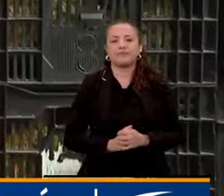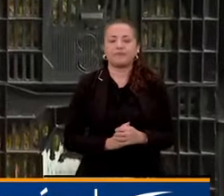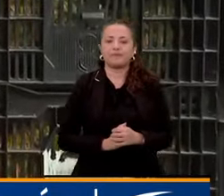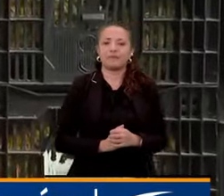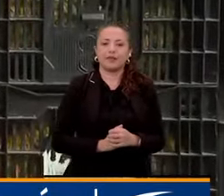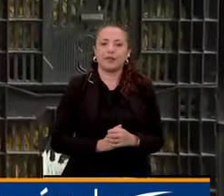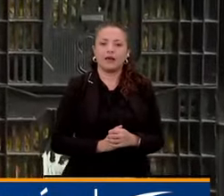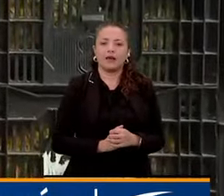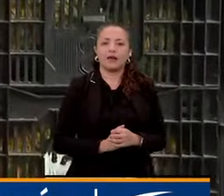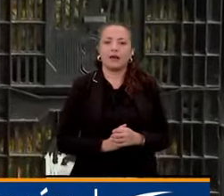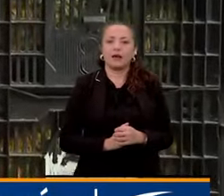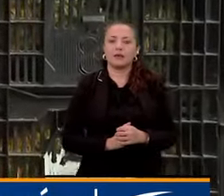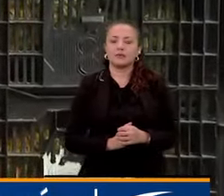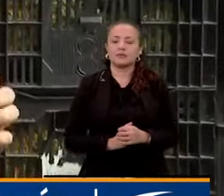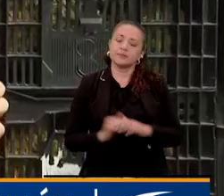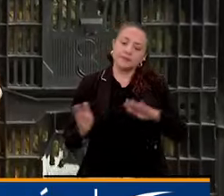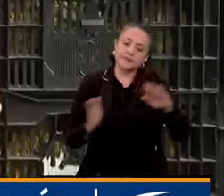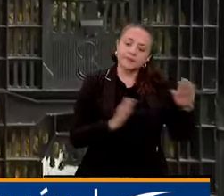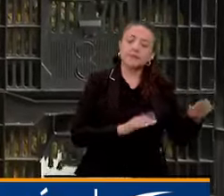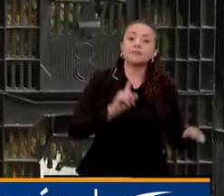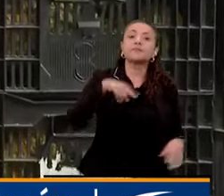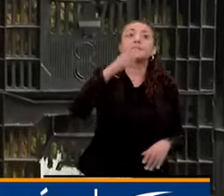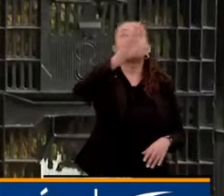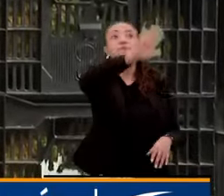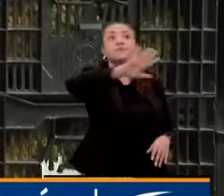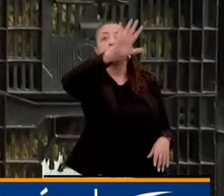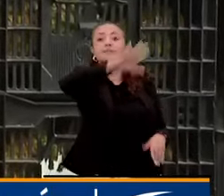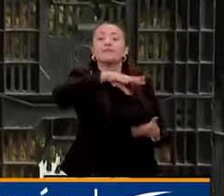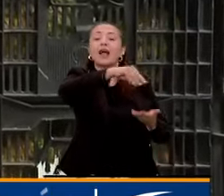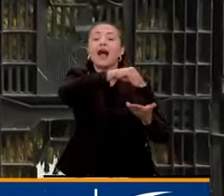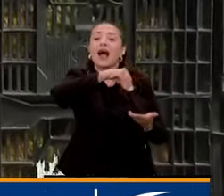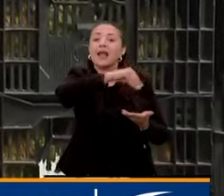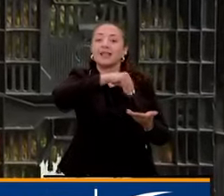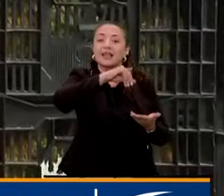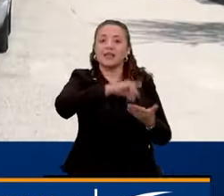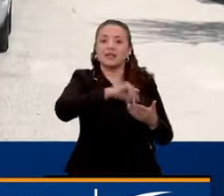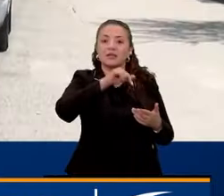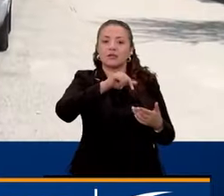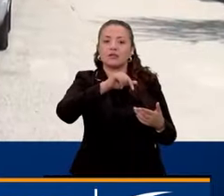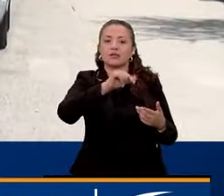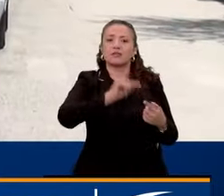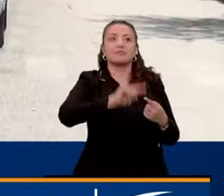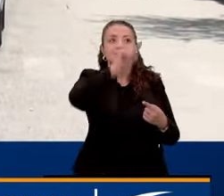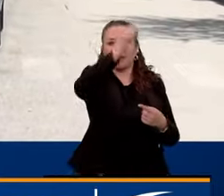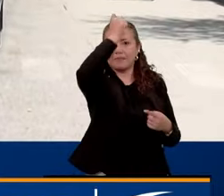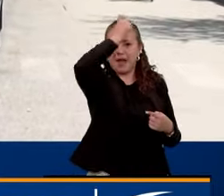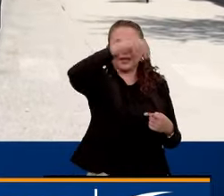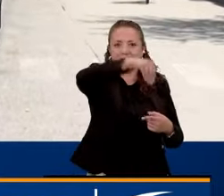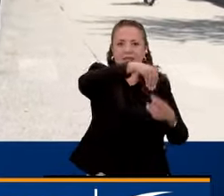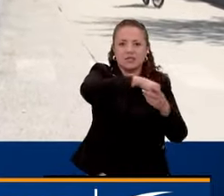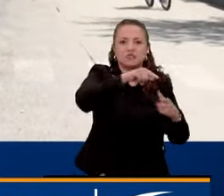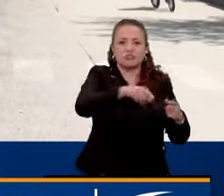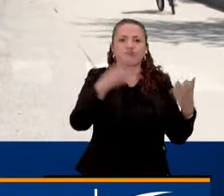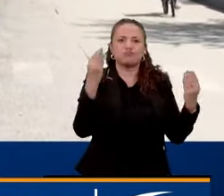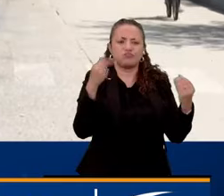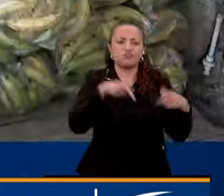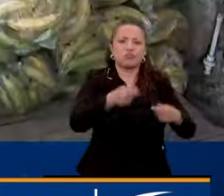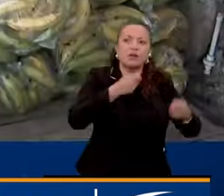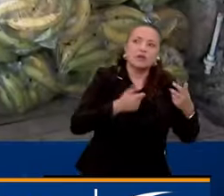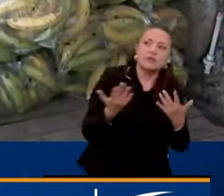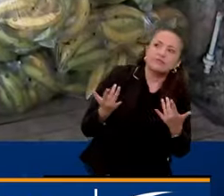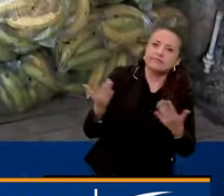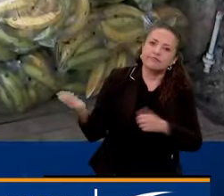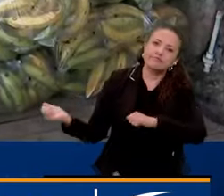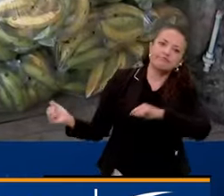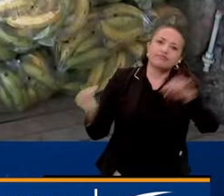papaya Mientras tanto al Atlántico a la principal Central de Abastos Hay que decir que haí muchos comerciantes están esperando que